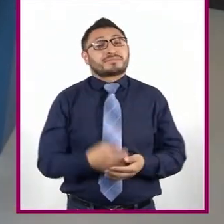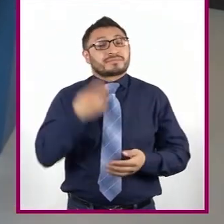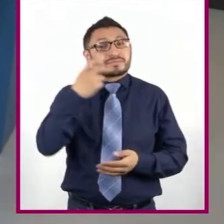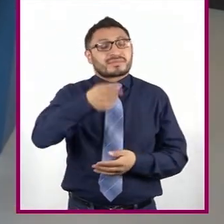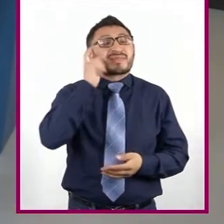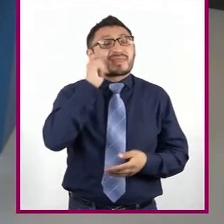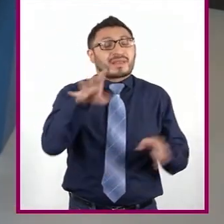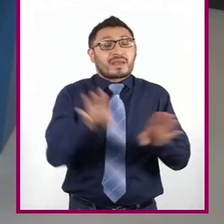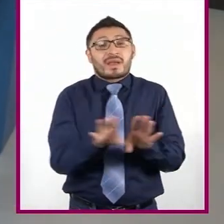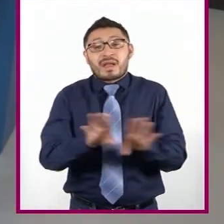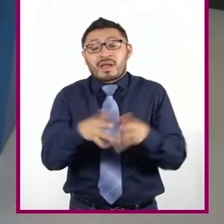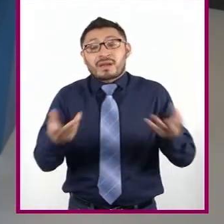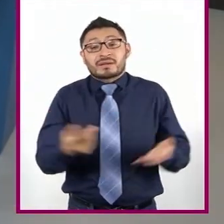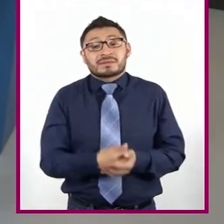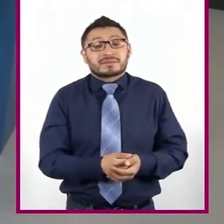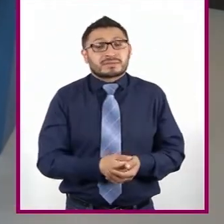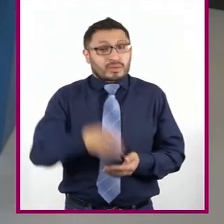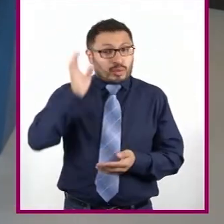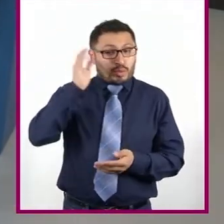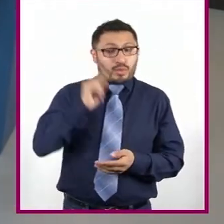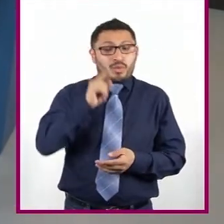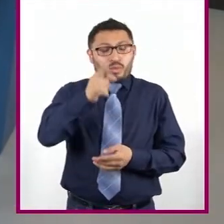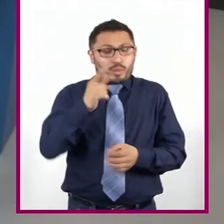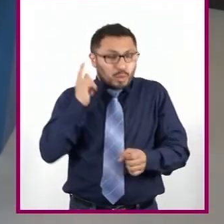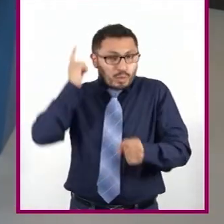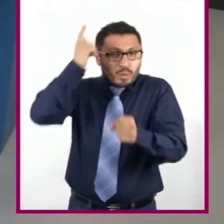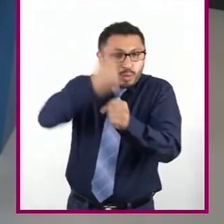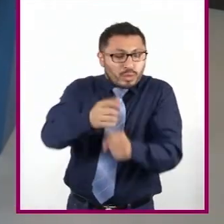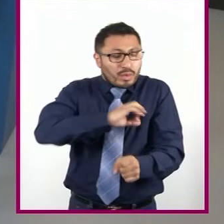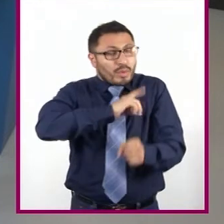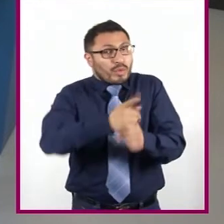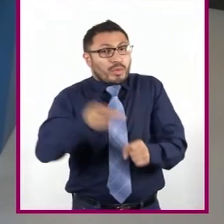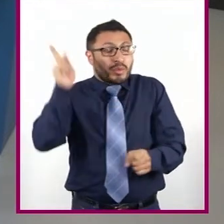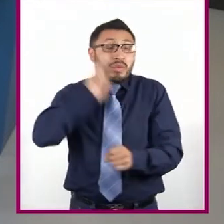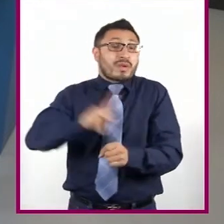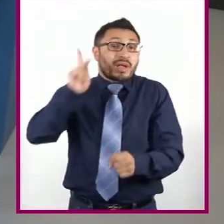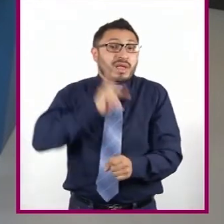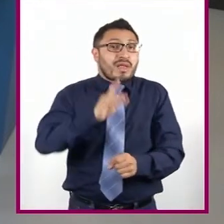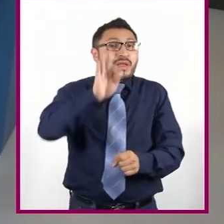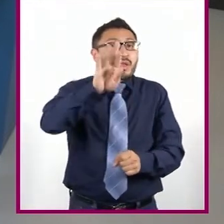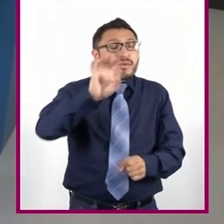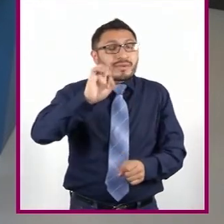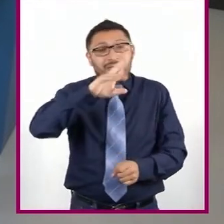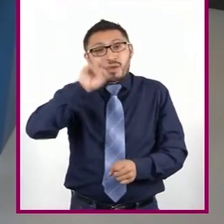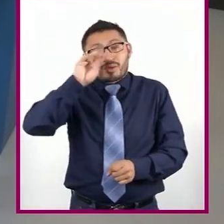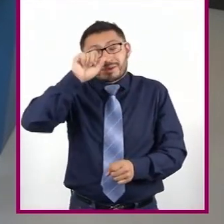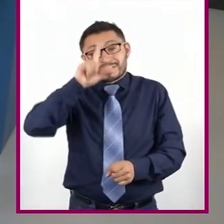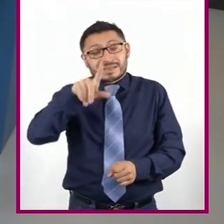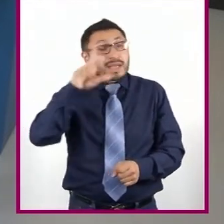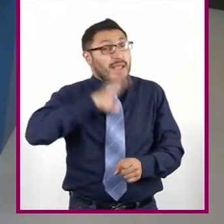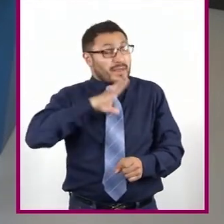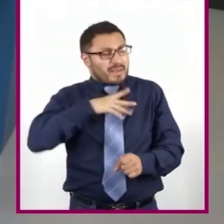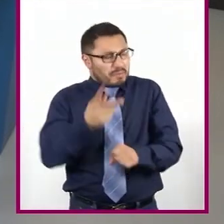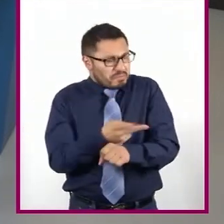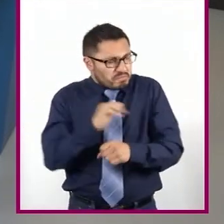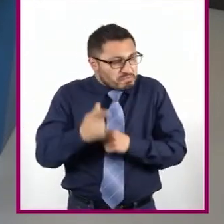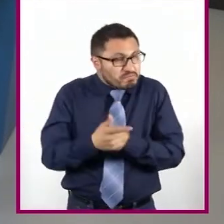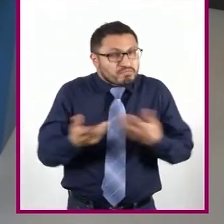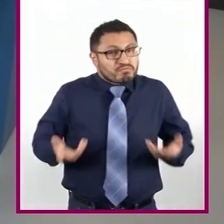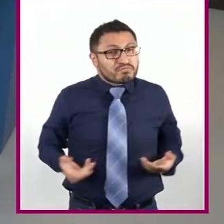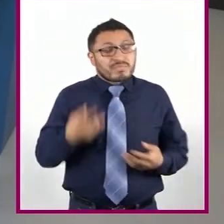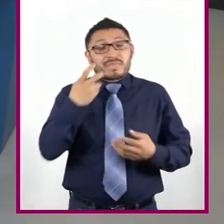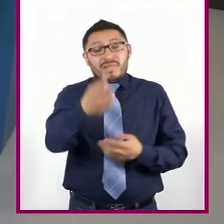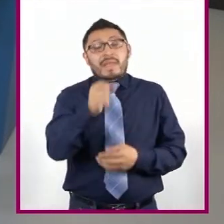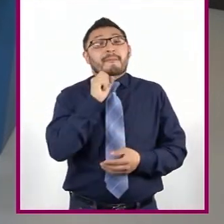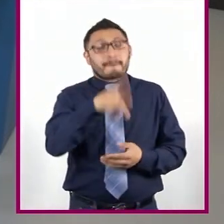quiere decir que cuando se determina la probabilidad frecuencial de que ocurra un evento, esta tendrá el